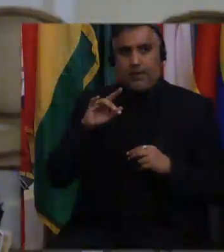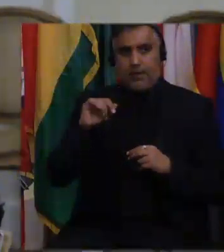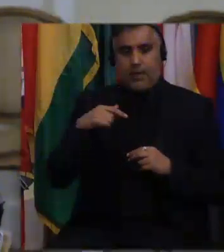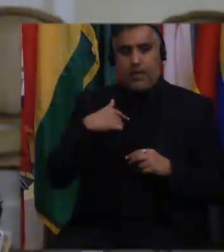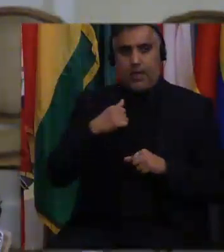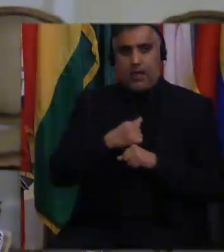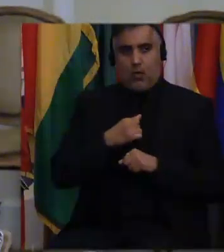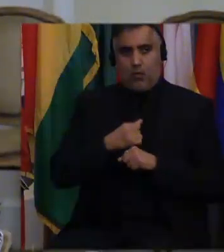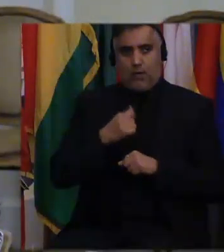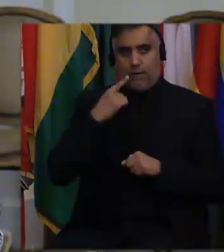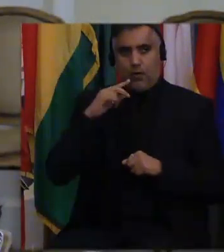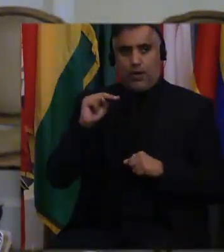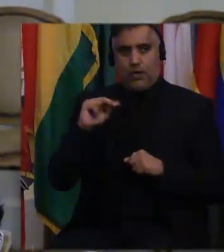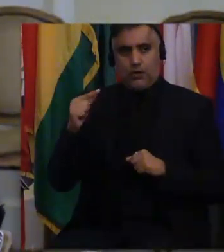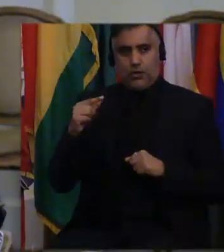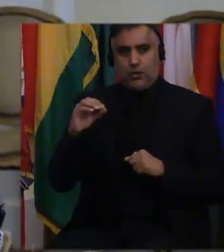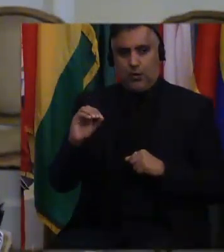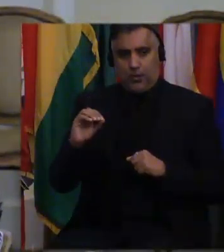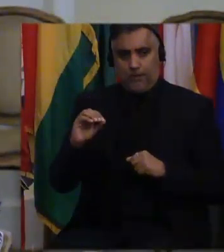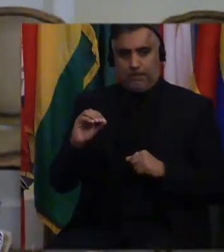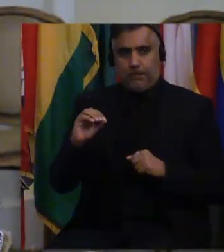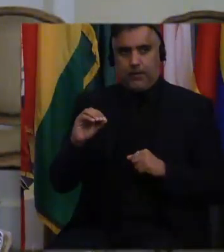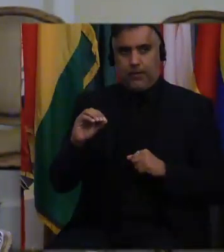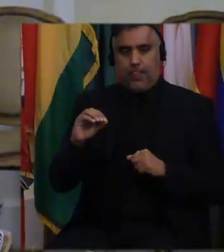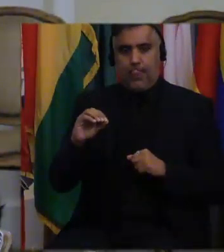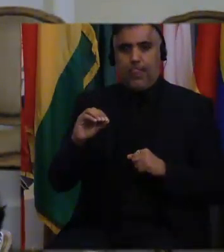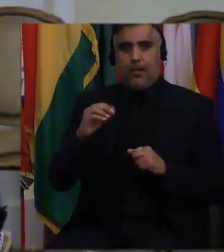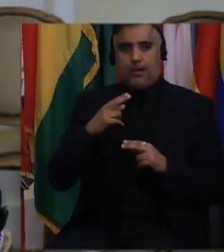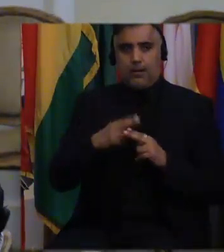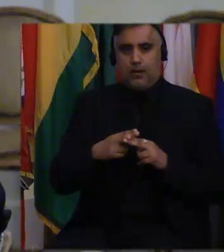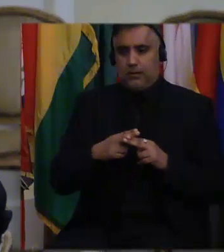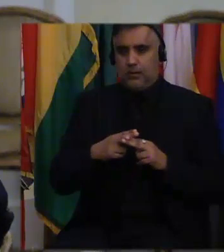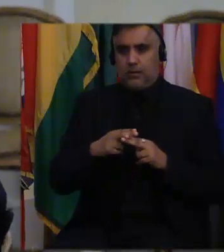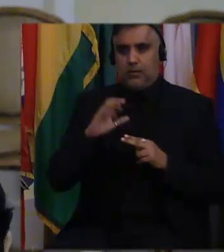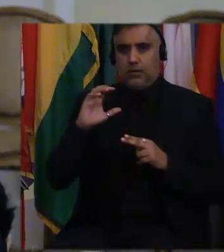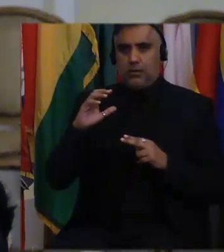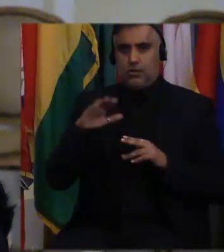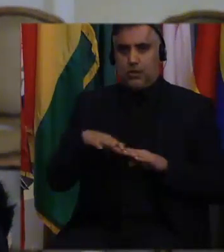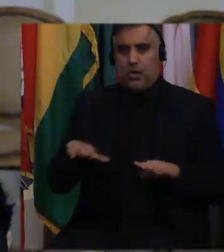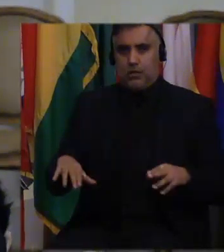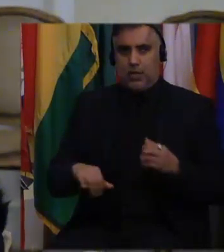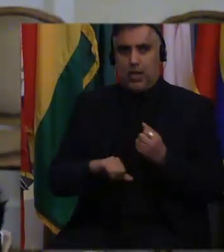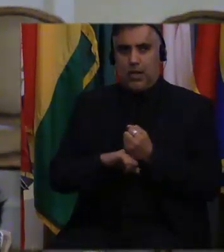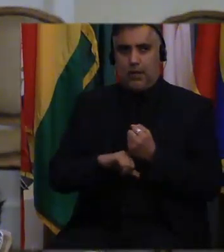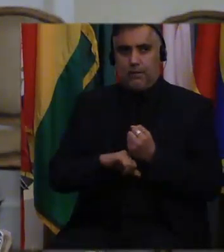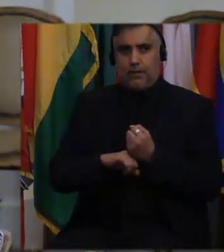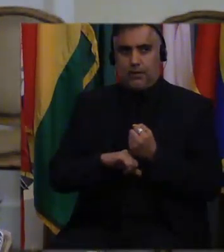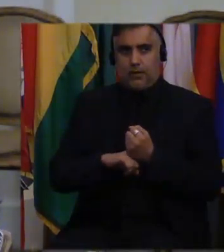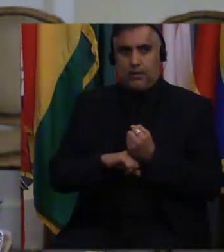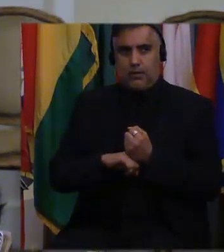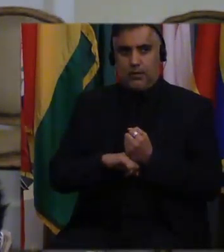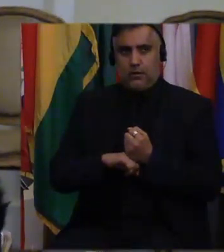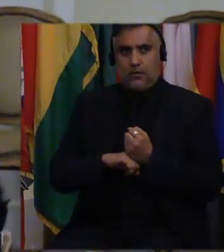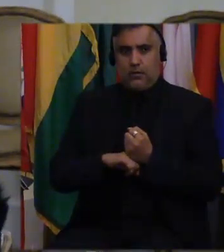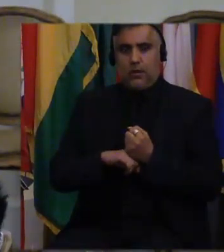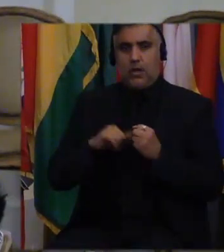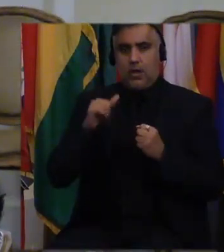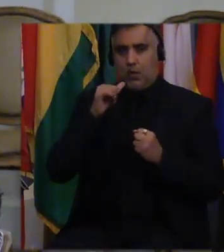ONG que llama Child Advocates and Women's Rights